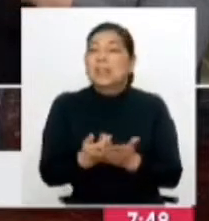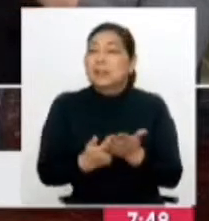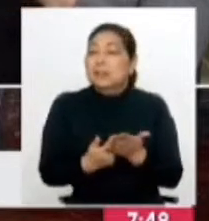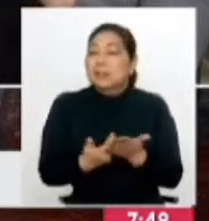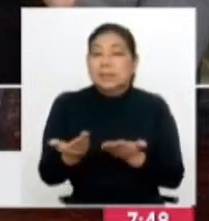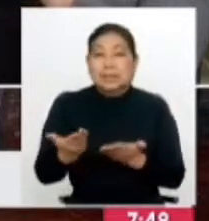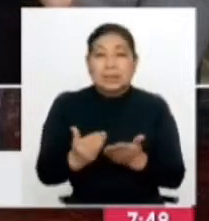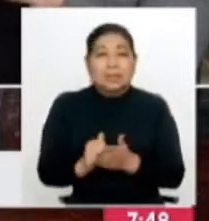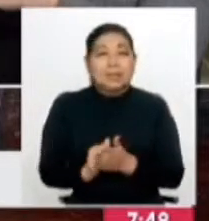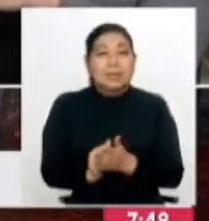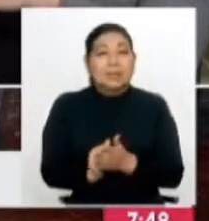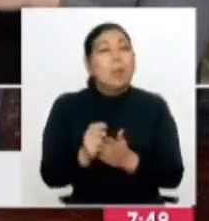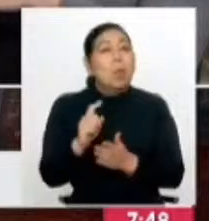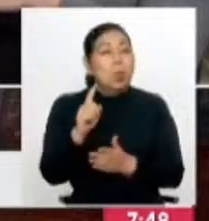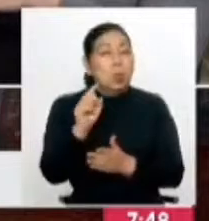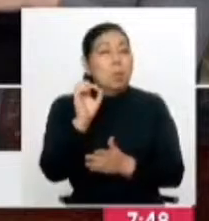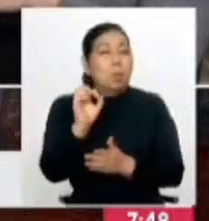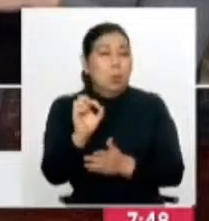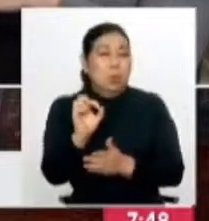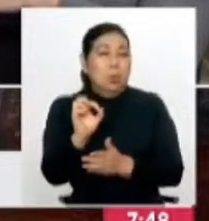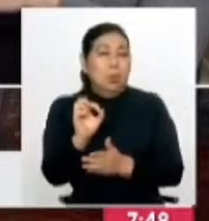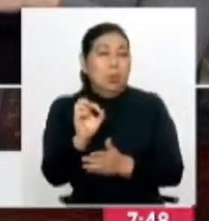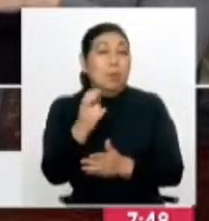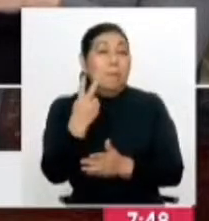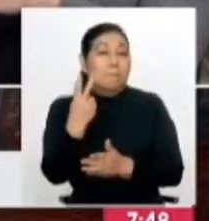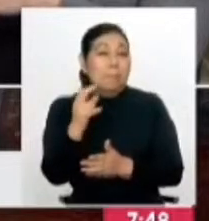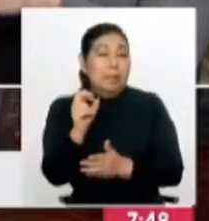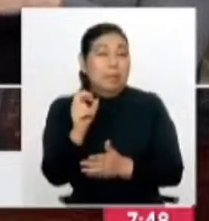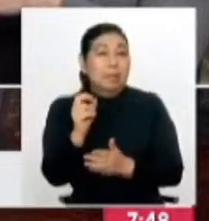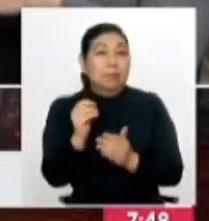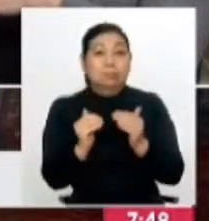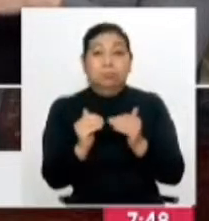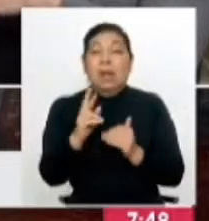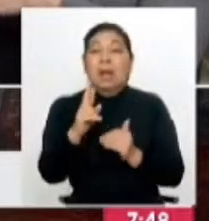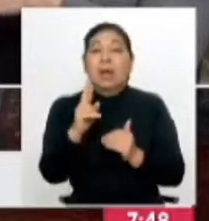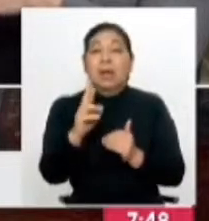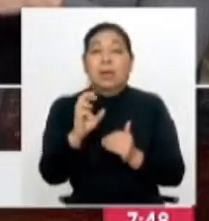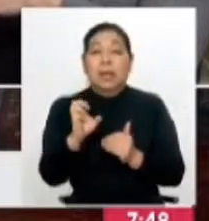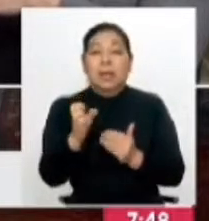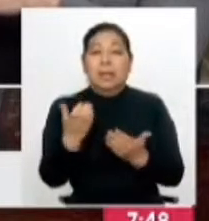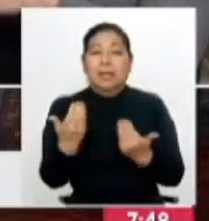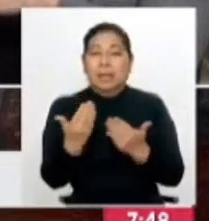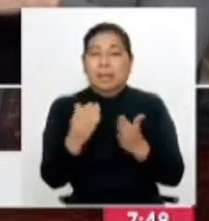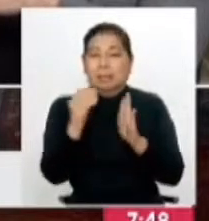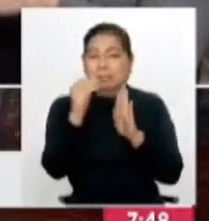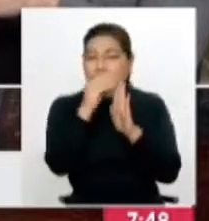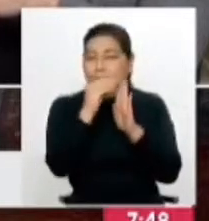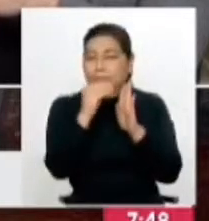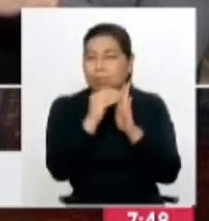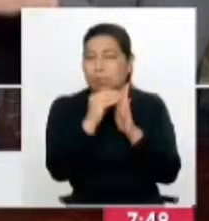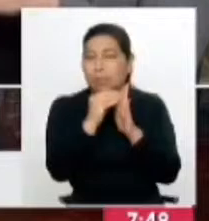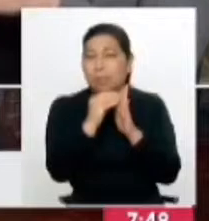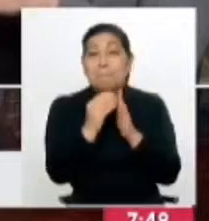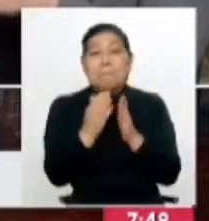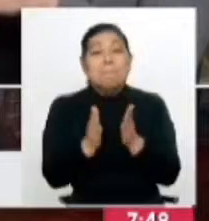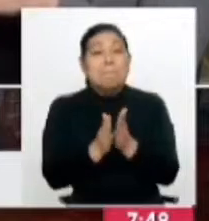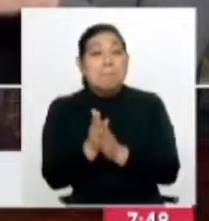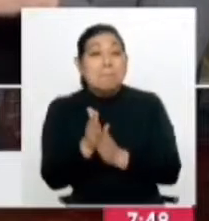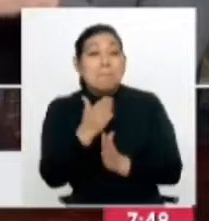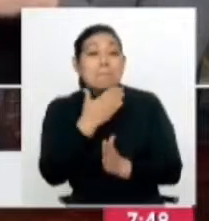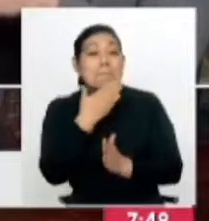una rentabilidad sobre los activos de más del 1.20. O sea, en realidad es un banco que tiene indicadores muy